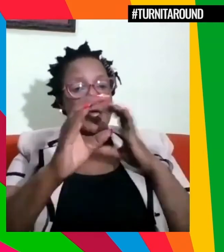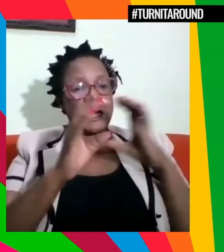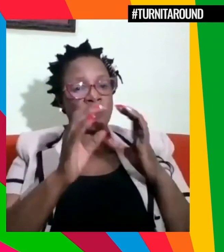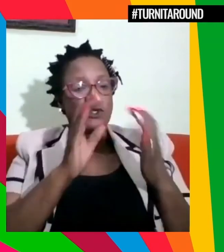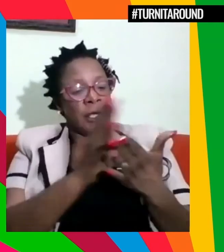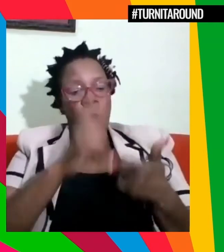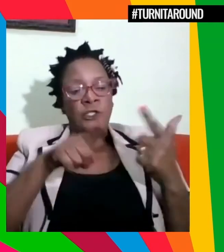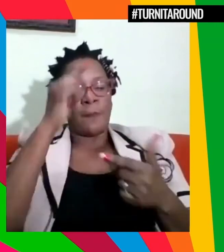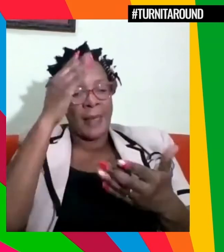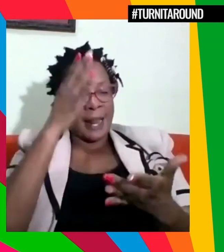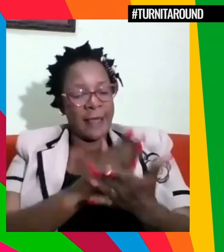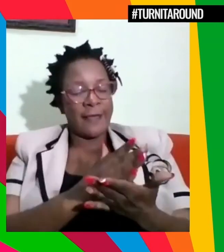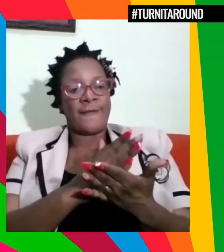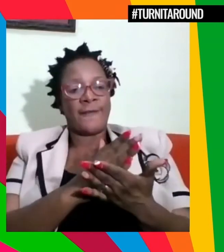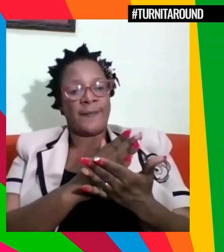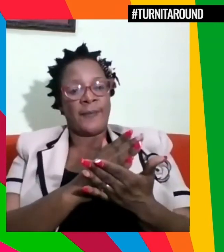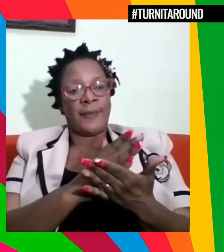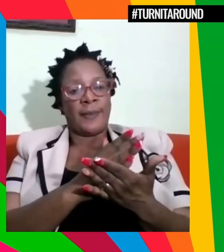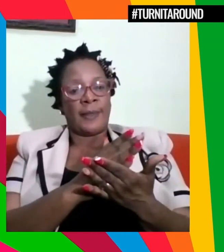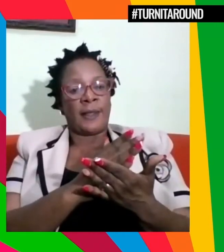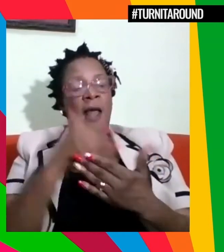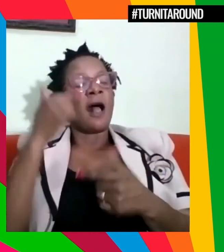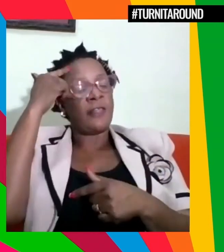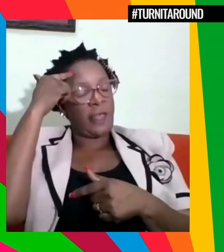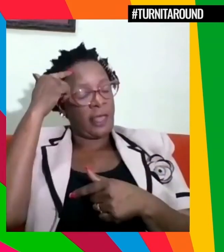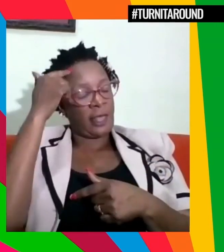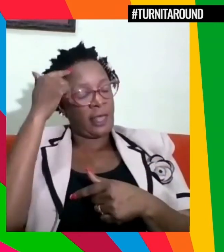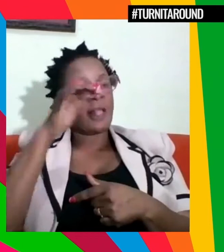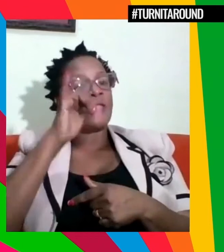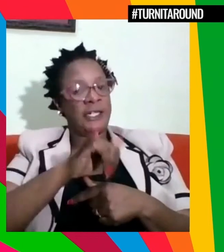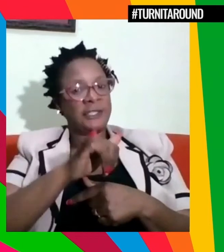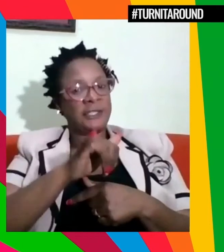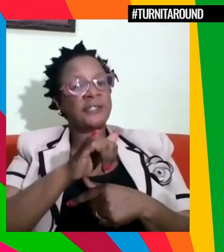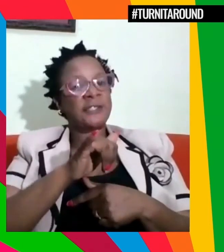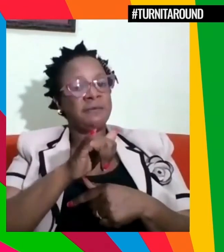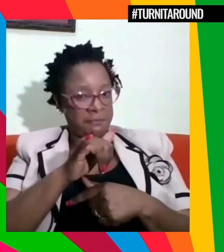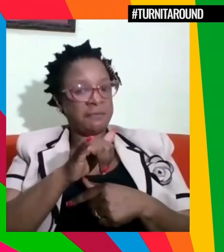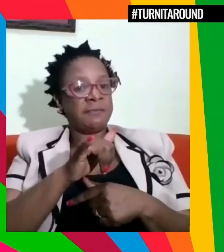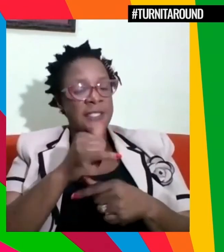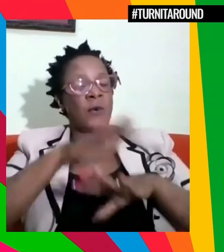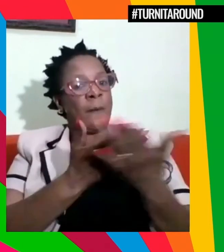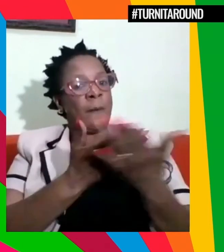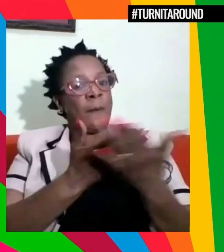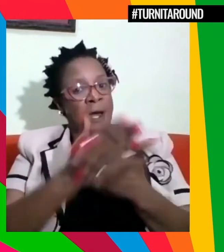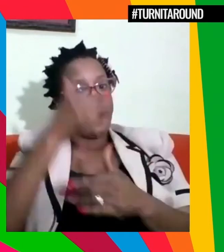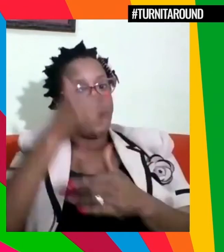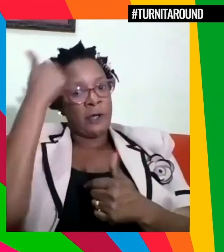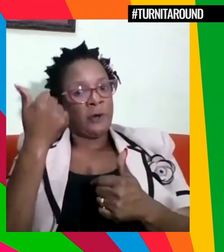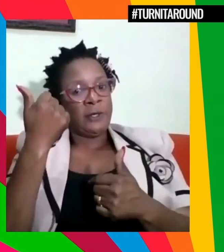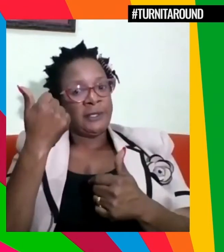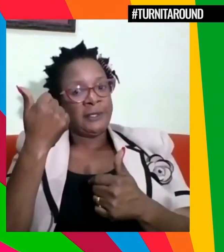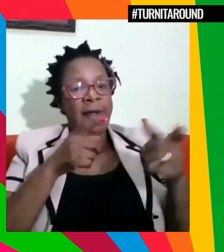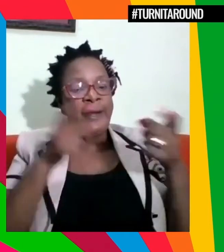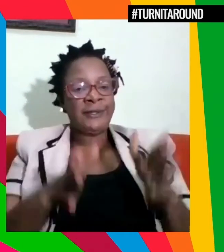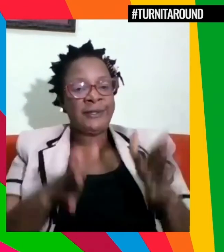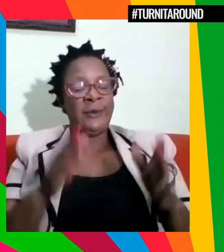compartir aquello en lo que crees, como el documental Rising Phoenix, creo que es increíble. Es un documental fantástico y el director